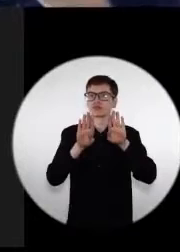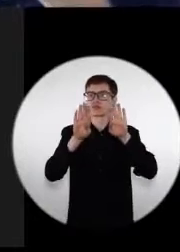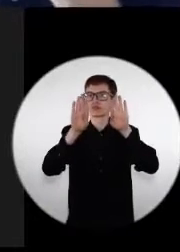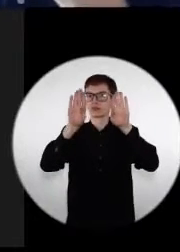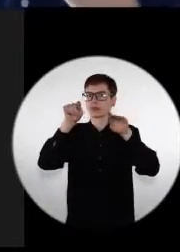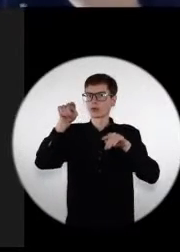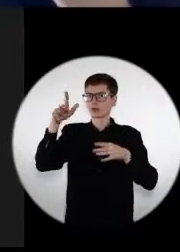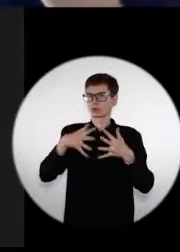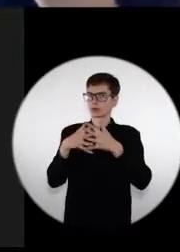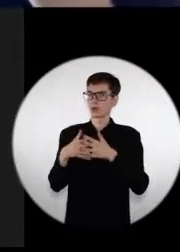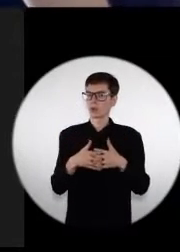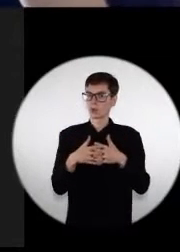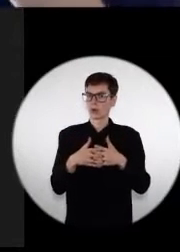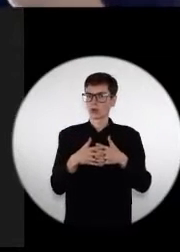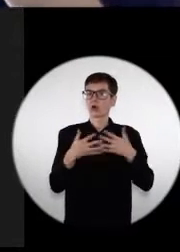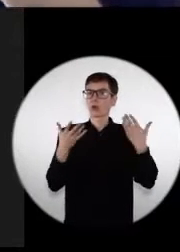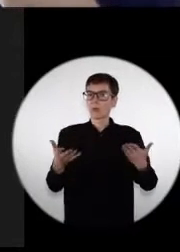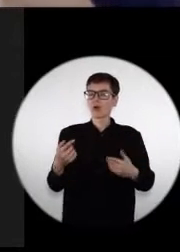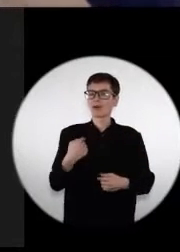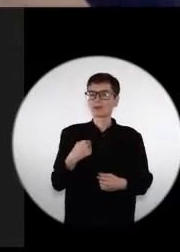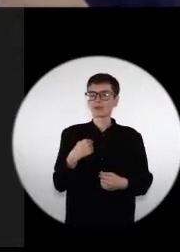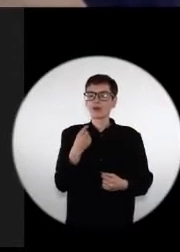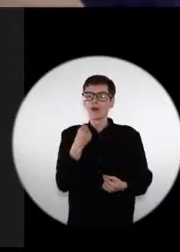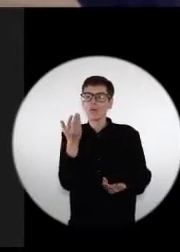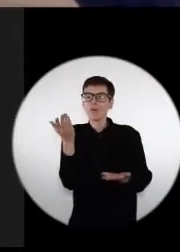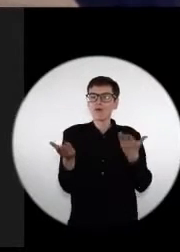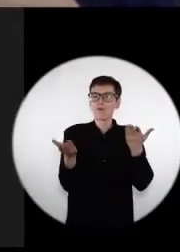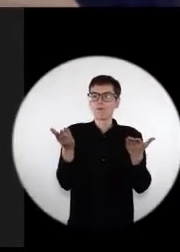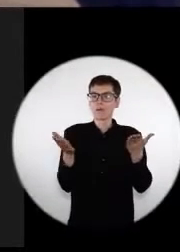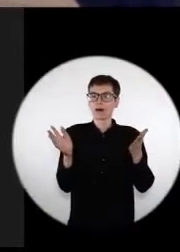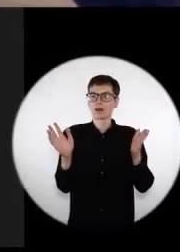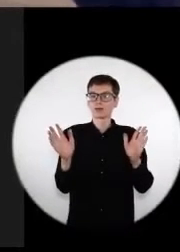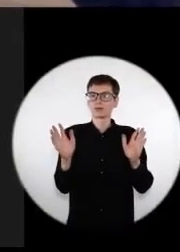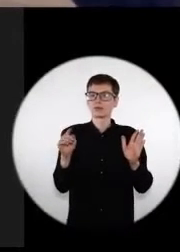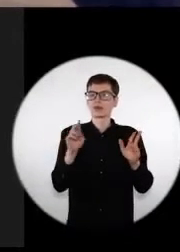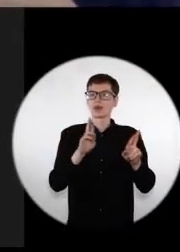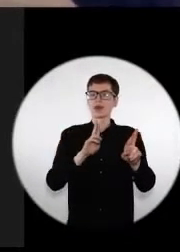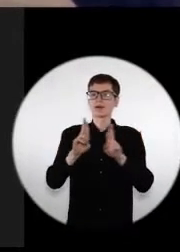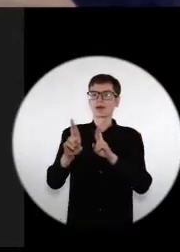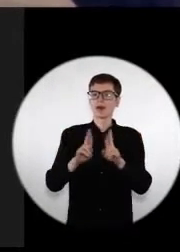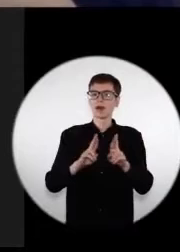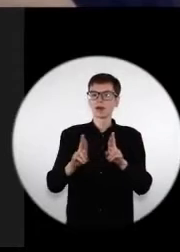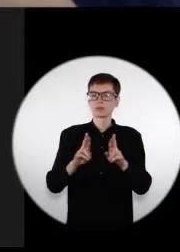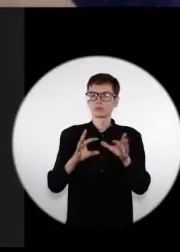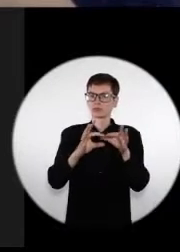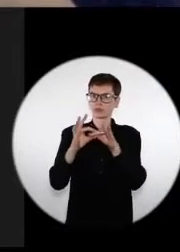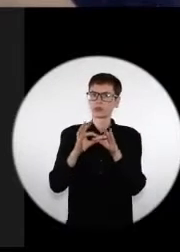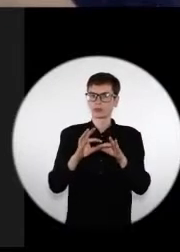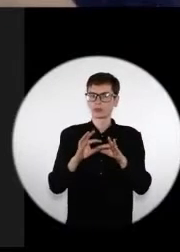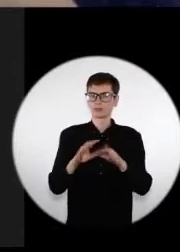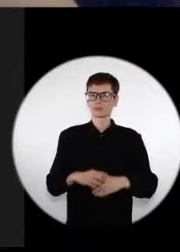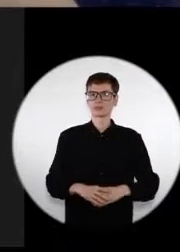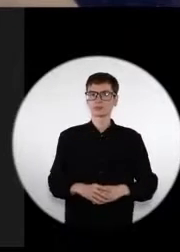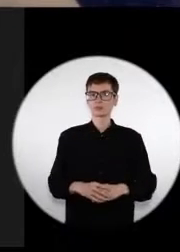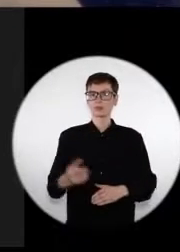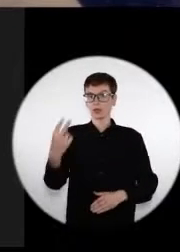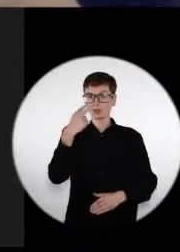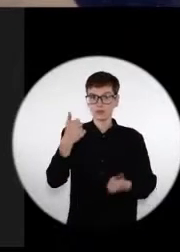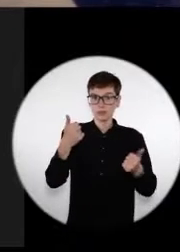el tema de podcast y el audiolibro está muy de la mano y que van subiendo los tonos por eso hicimos como esa